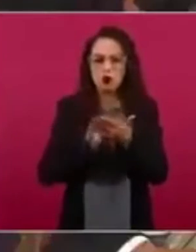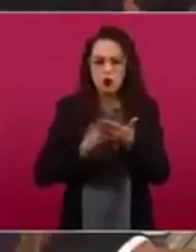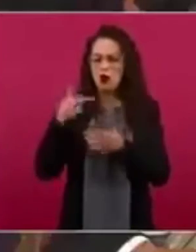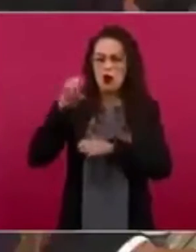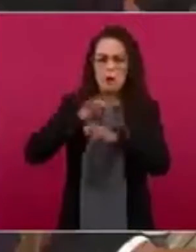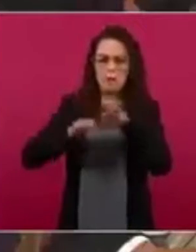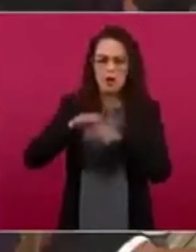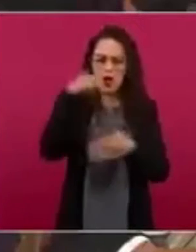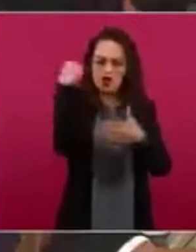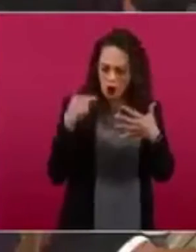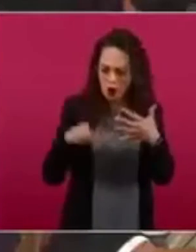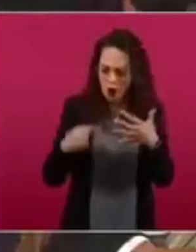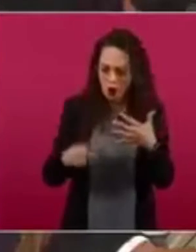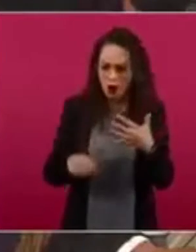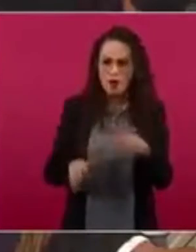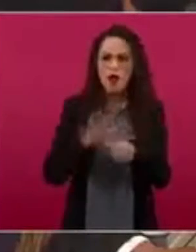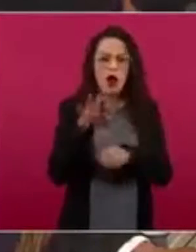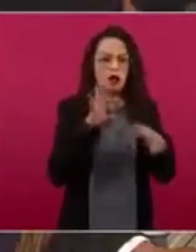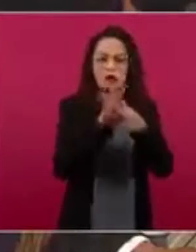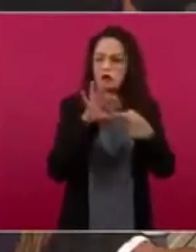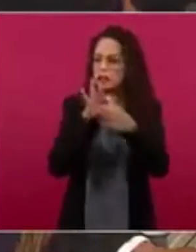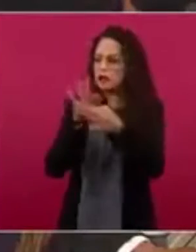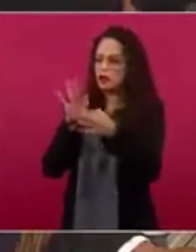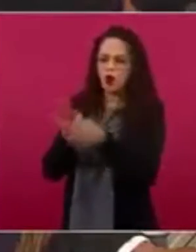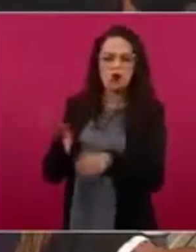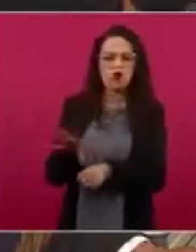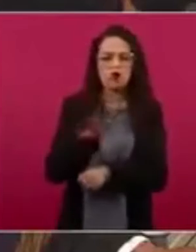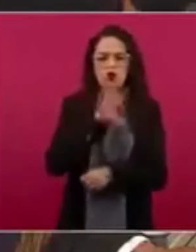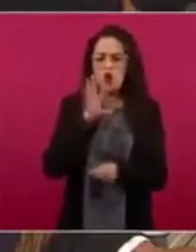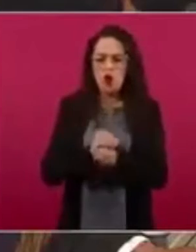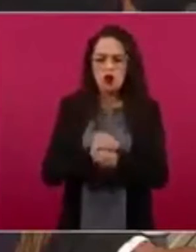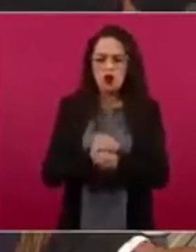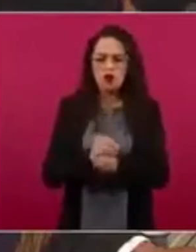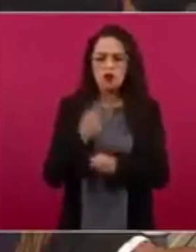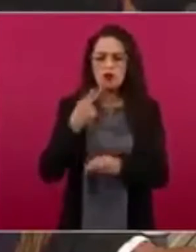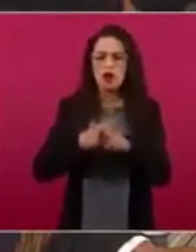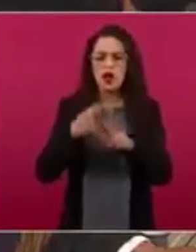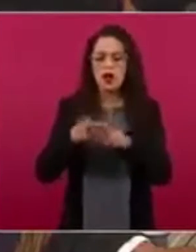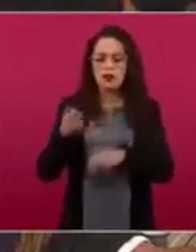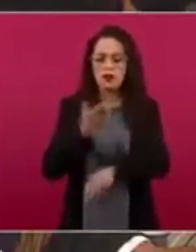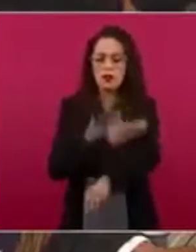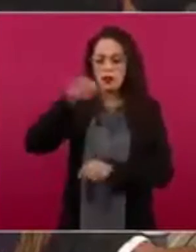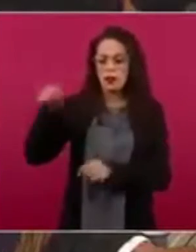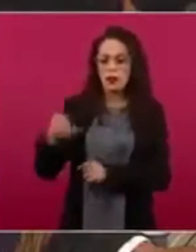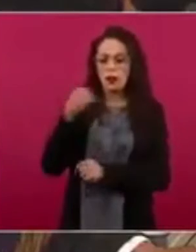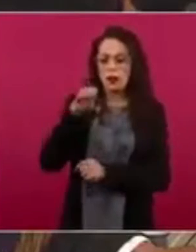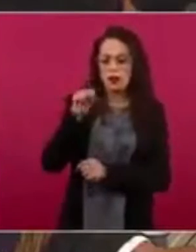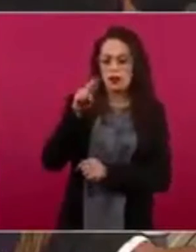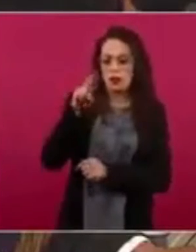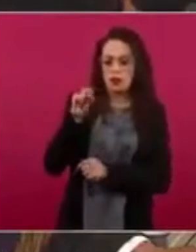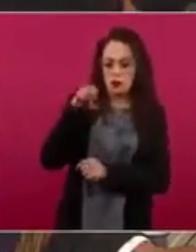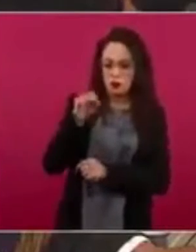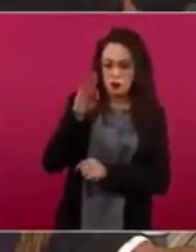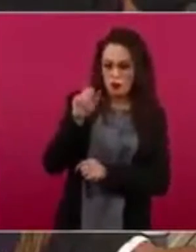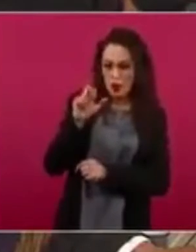los nombres, las rutas e incluso el compañero J. Jesús Lemus Barajas, por esta